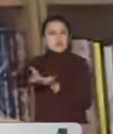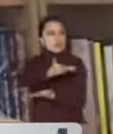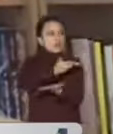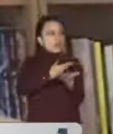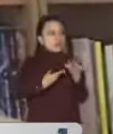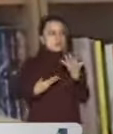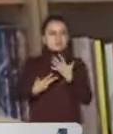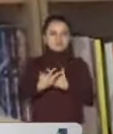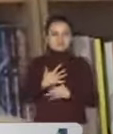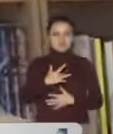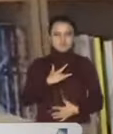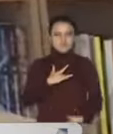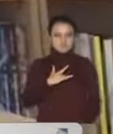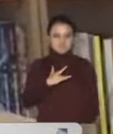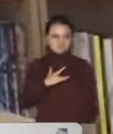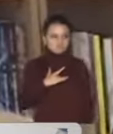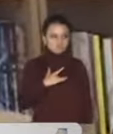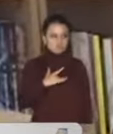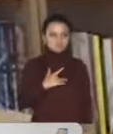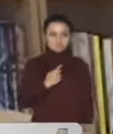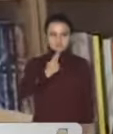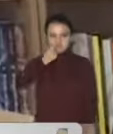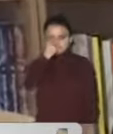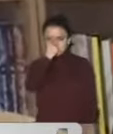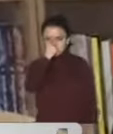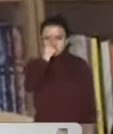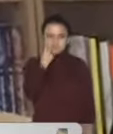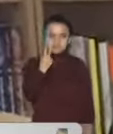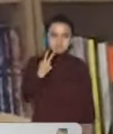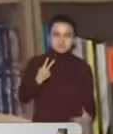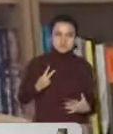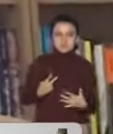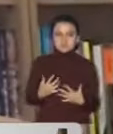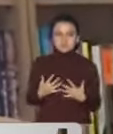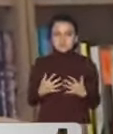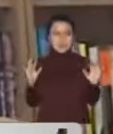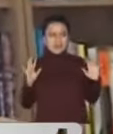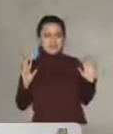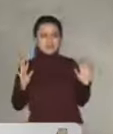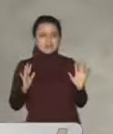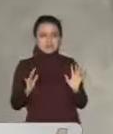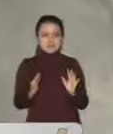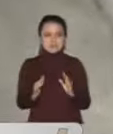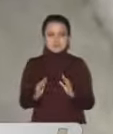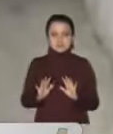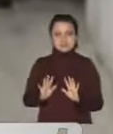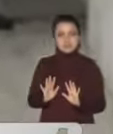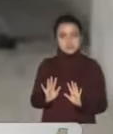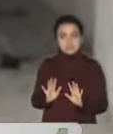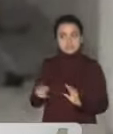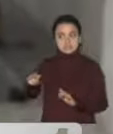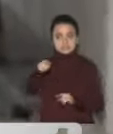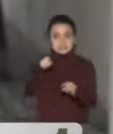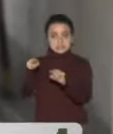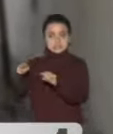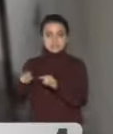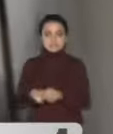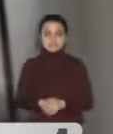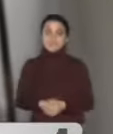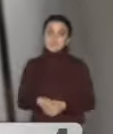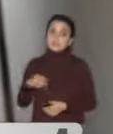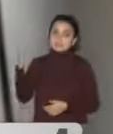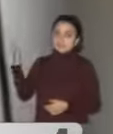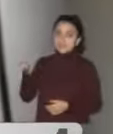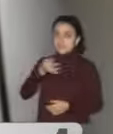gente sea un poco más retraída, que esté con cierto grado de predisposición. Ambas mujeres interpondrán una denuncia